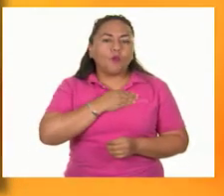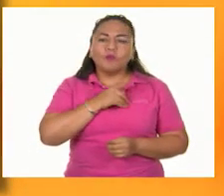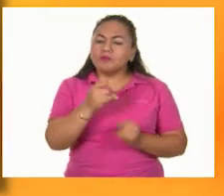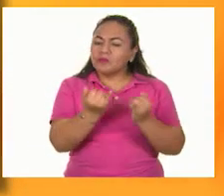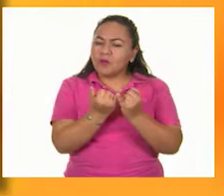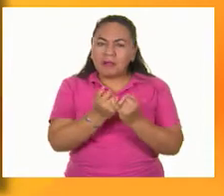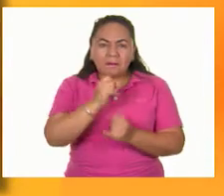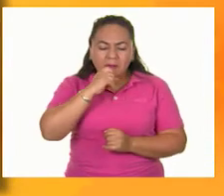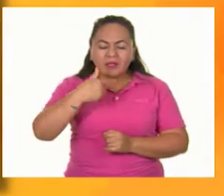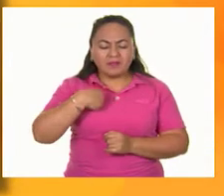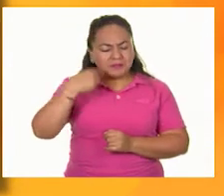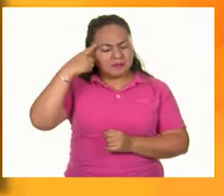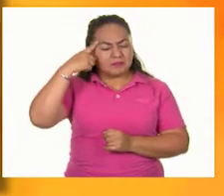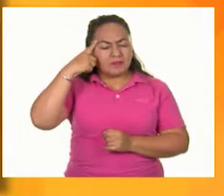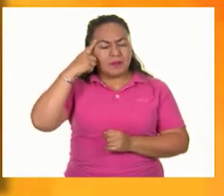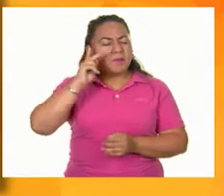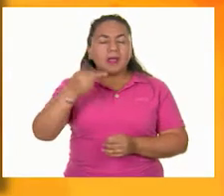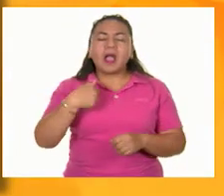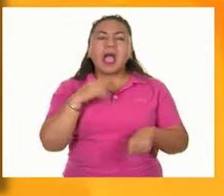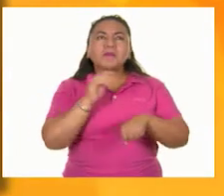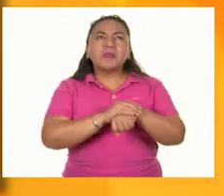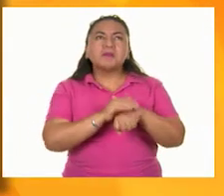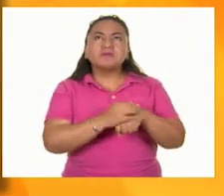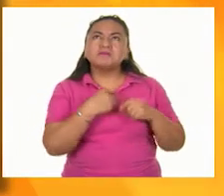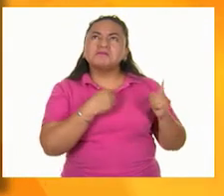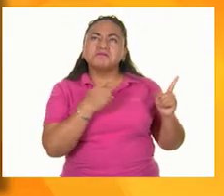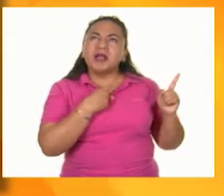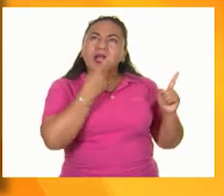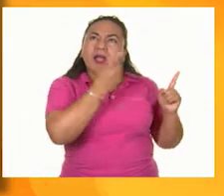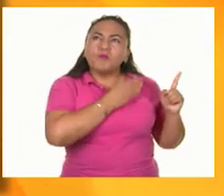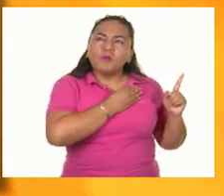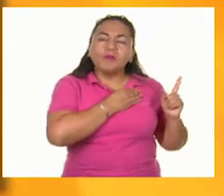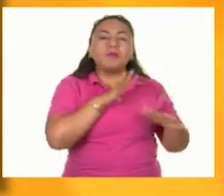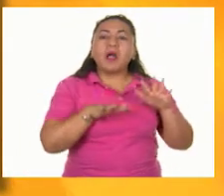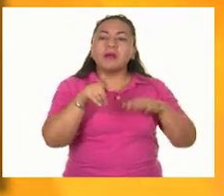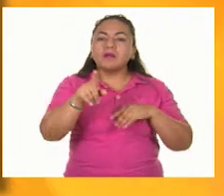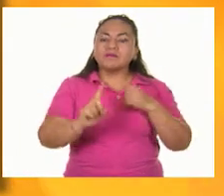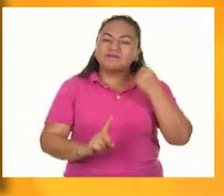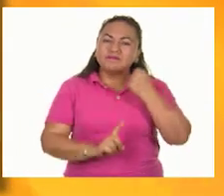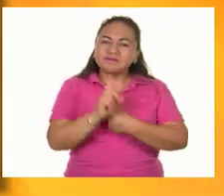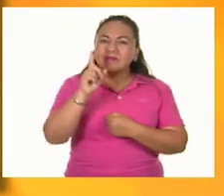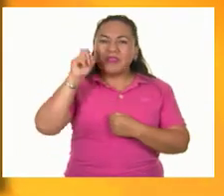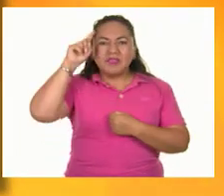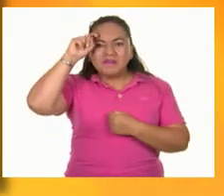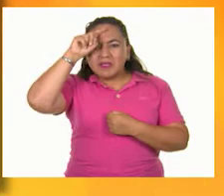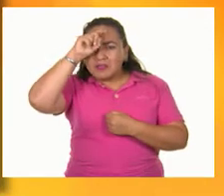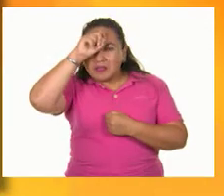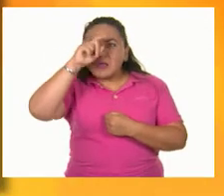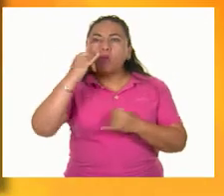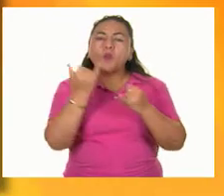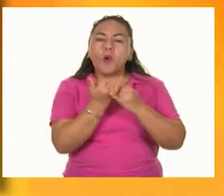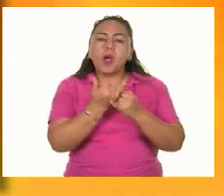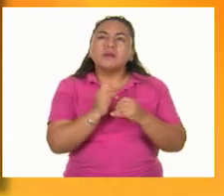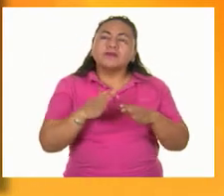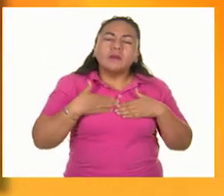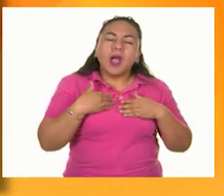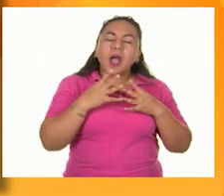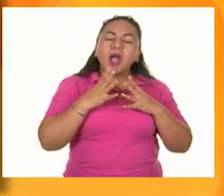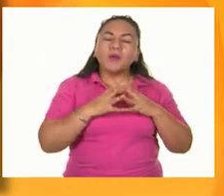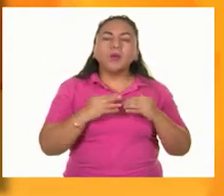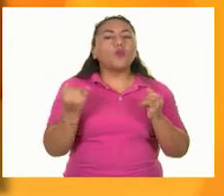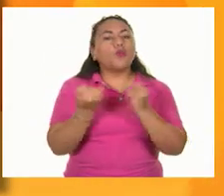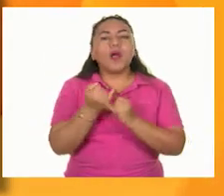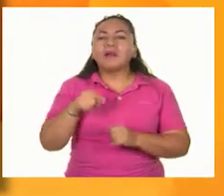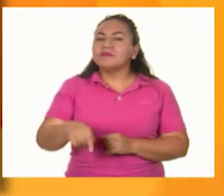Piensa en algo que le dirías a un buen amigo. Por ejemplo, tú has superado situaciones difíciles. También puedes con esta. Después